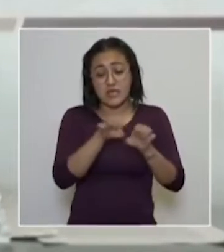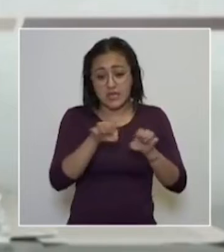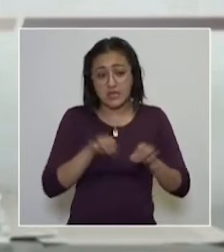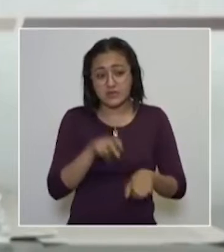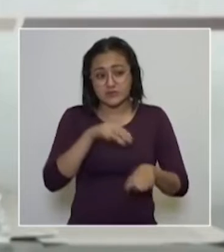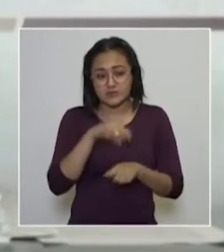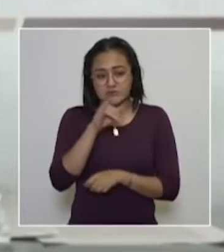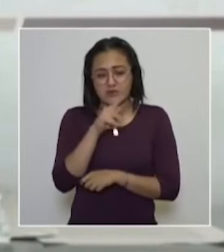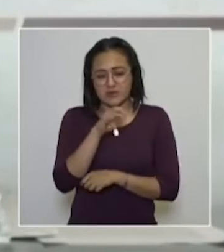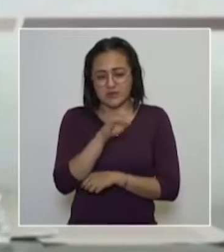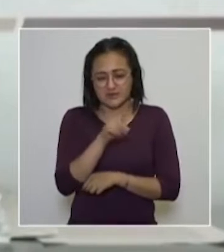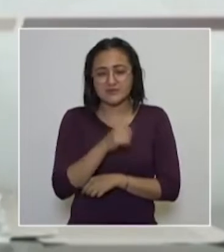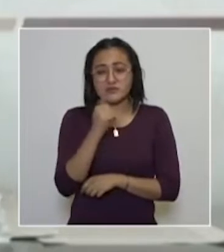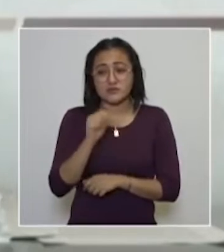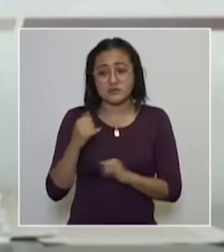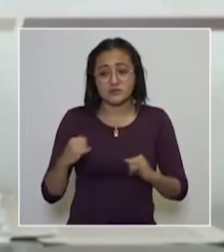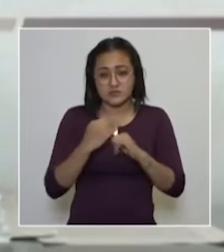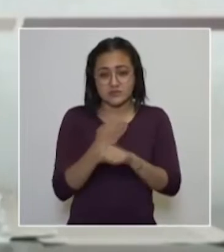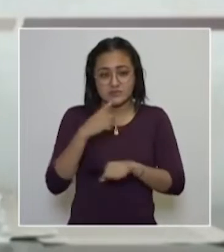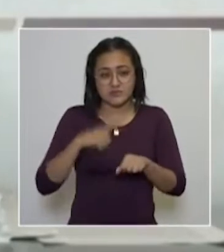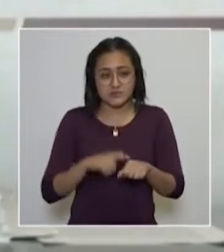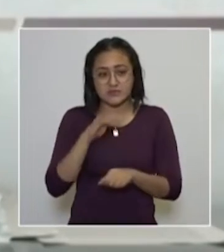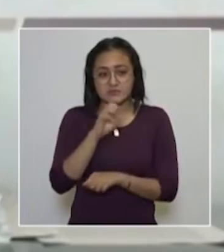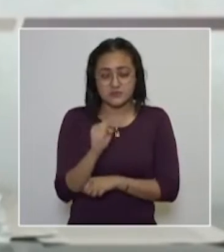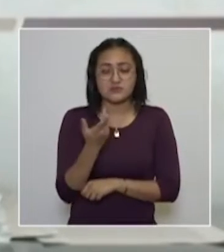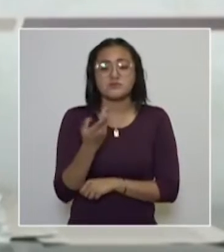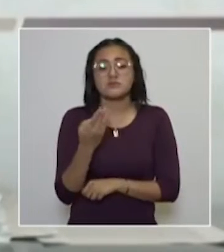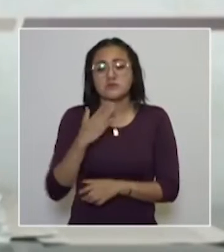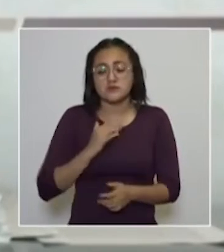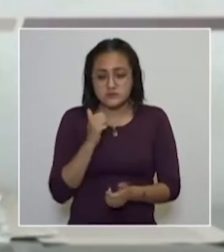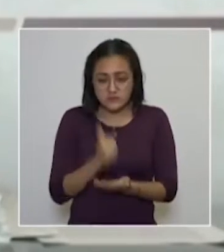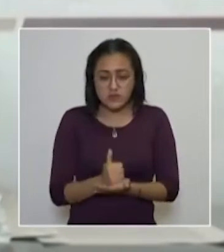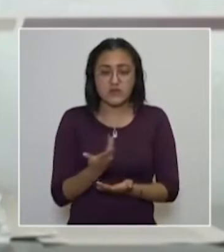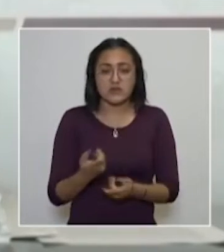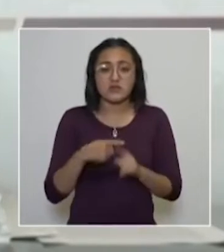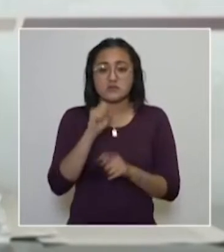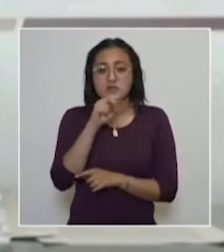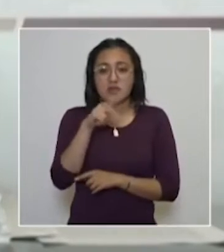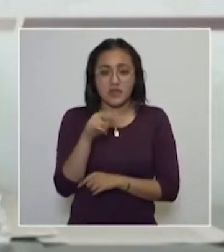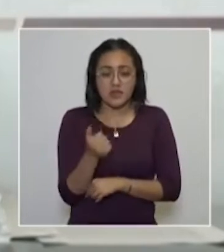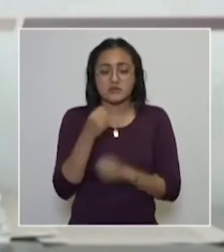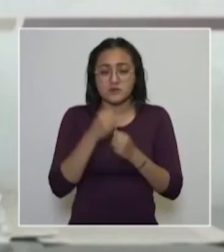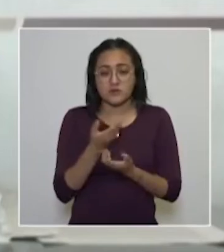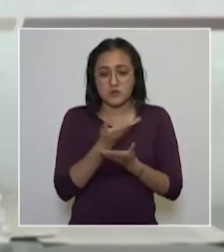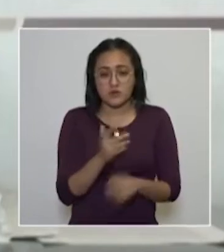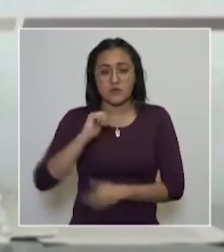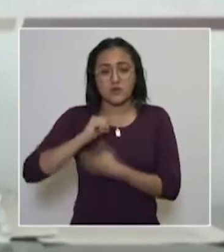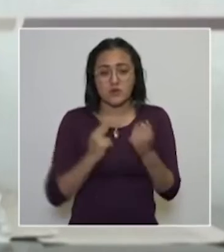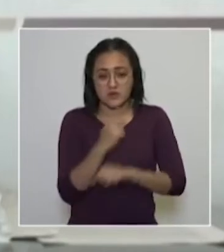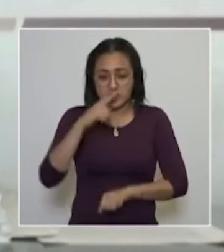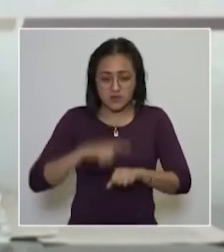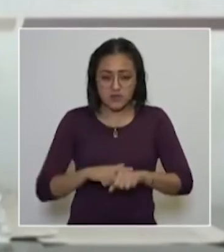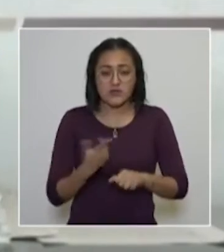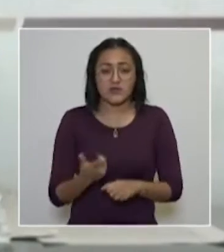doctor martínez y dependencias estatales como el inss ordinario en bienestar así como la sedena seguridad pública guardiana son